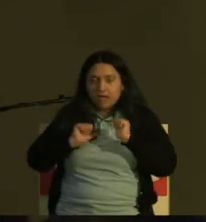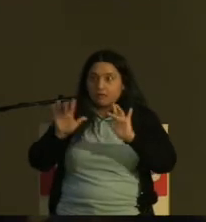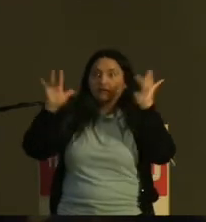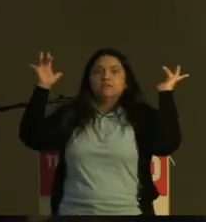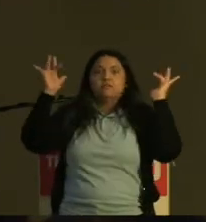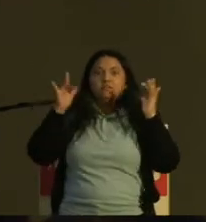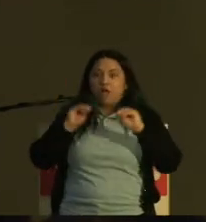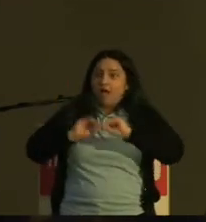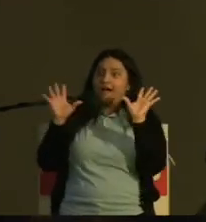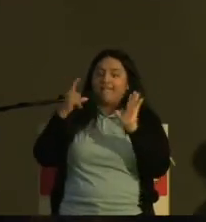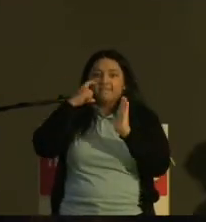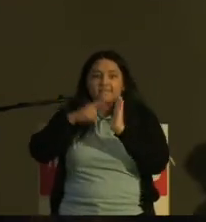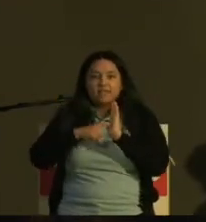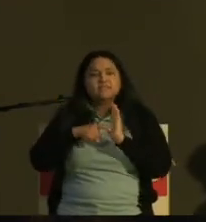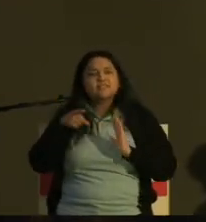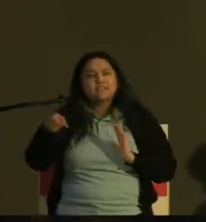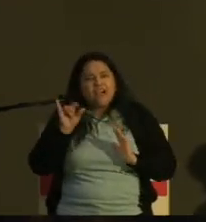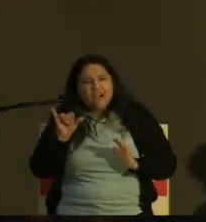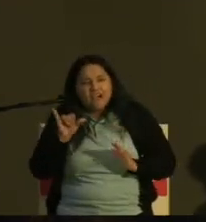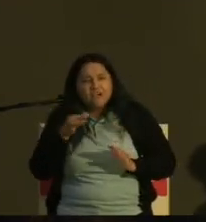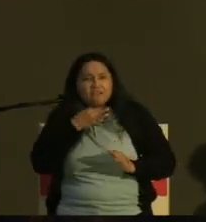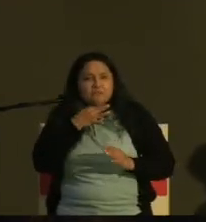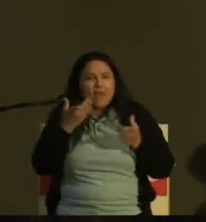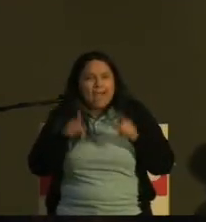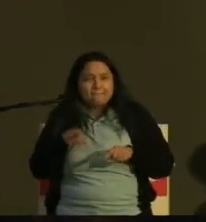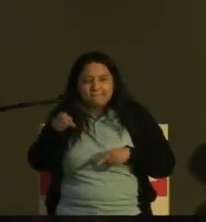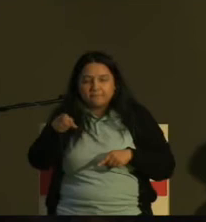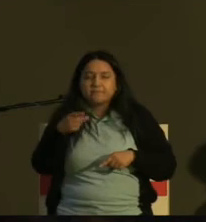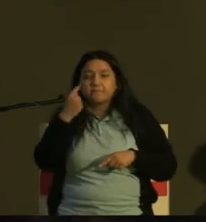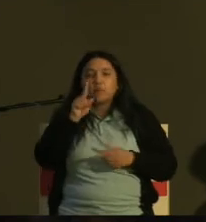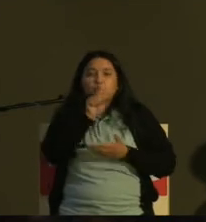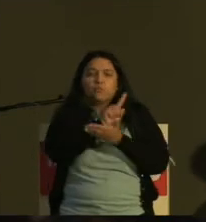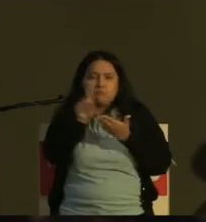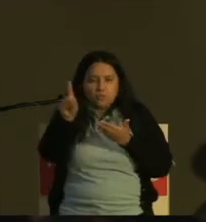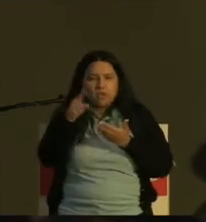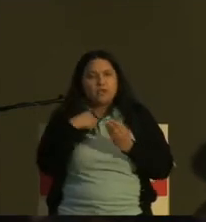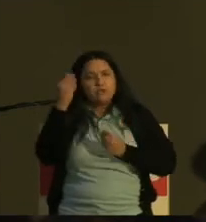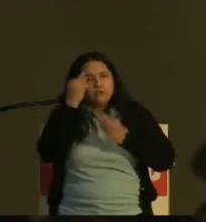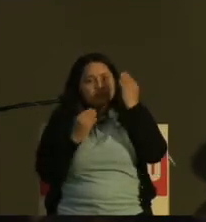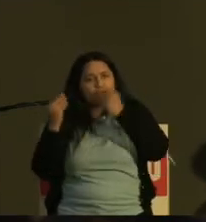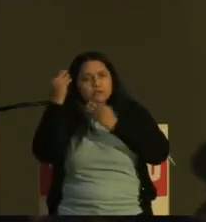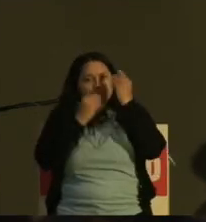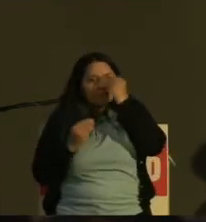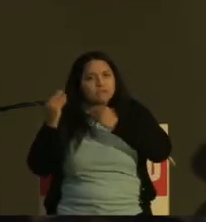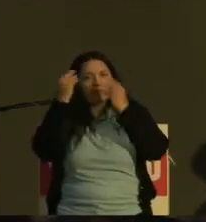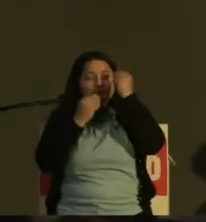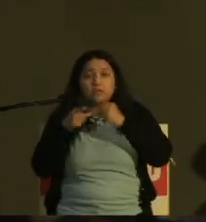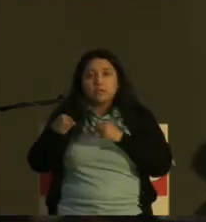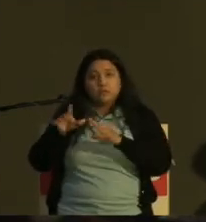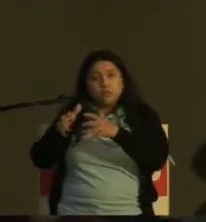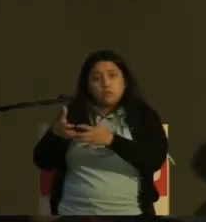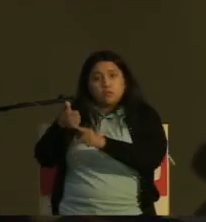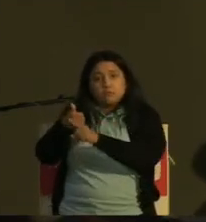Y ellos, fue muy curioso también lo que me sucedió, porque fue una semana que me quedé dando vueltas, porque este grupo